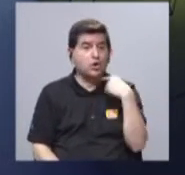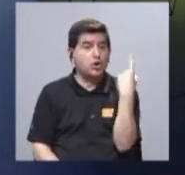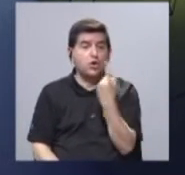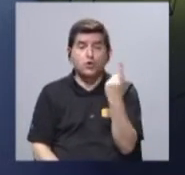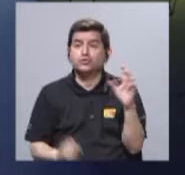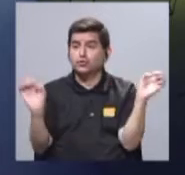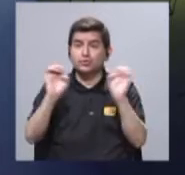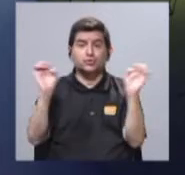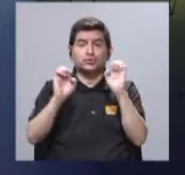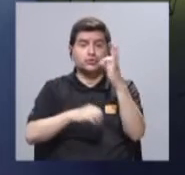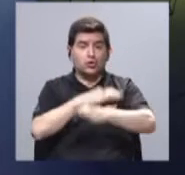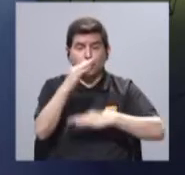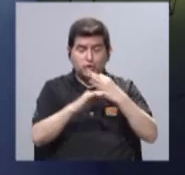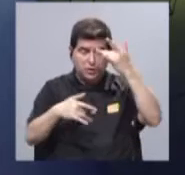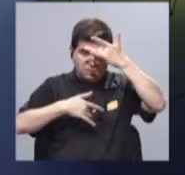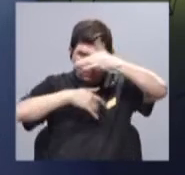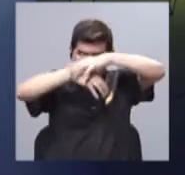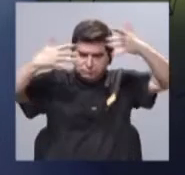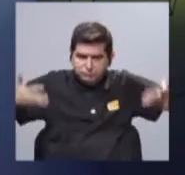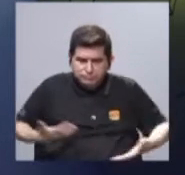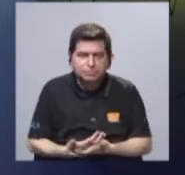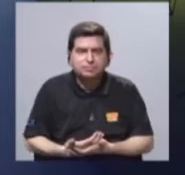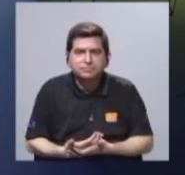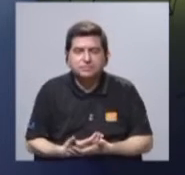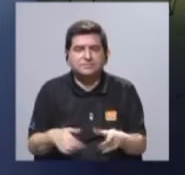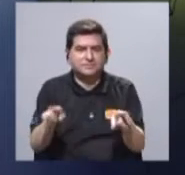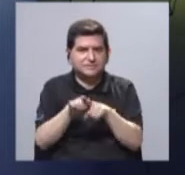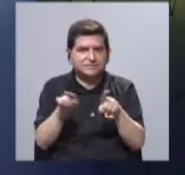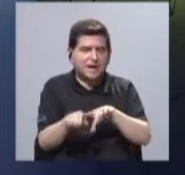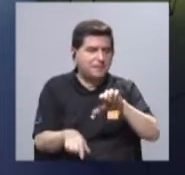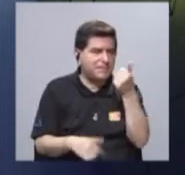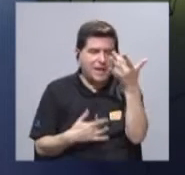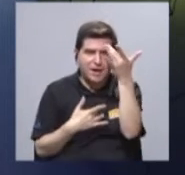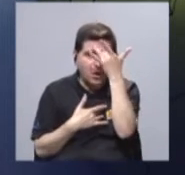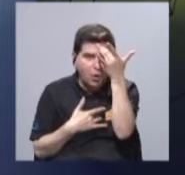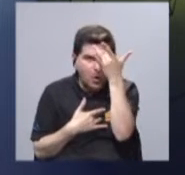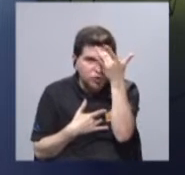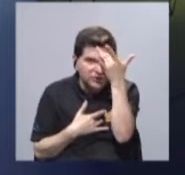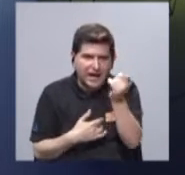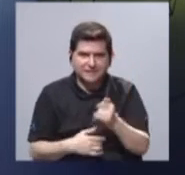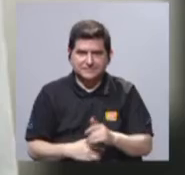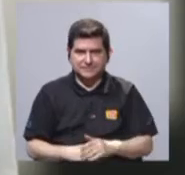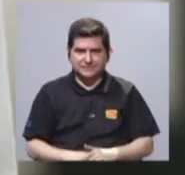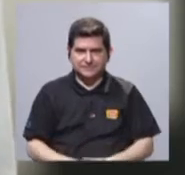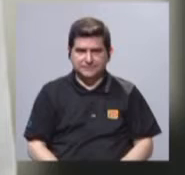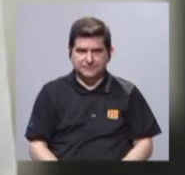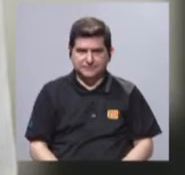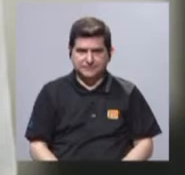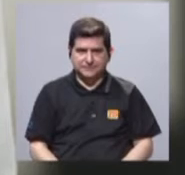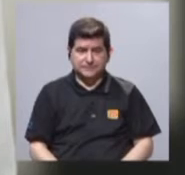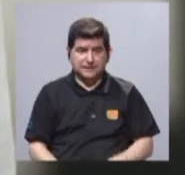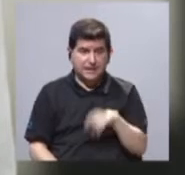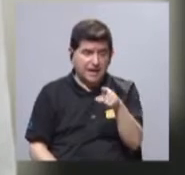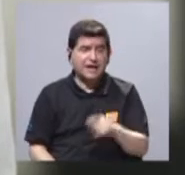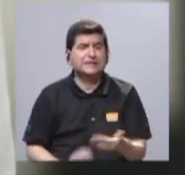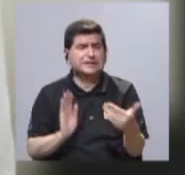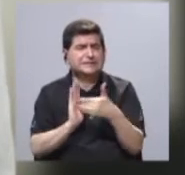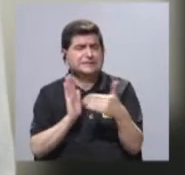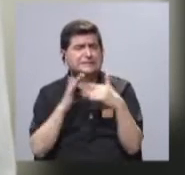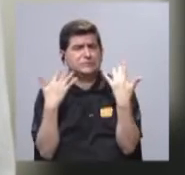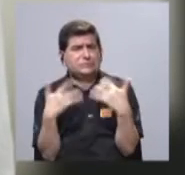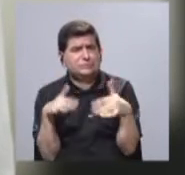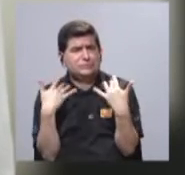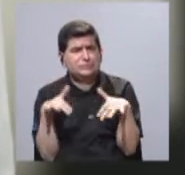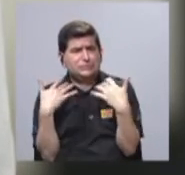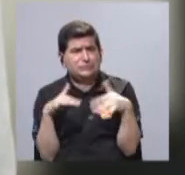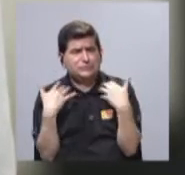las formas de encajarlo y otro estos son dos aspectos muy importantes que tenemos que aprenderlo no solo para las emergencias tipo pandemia